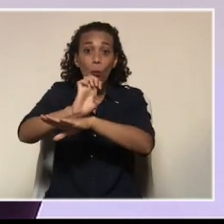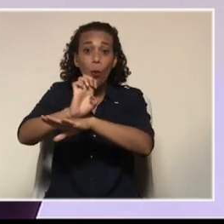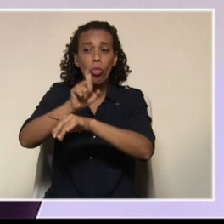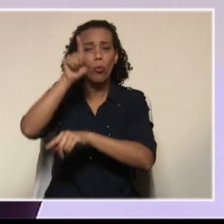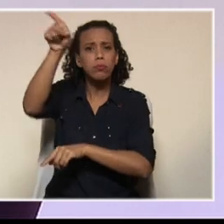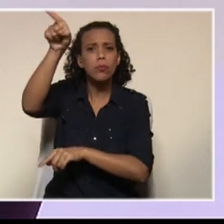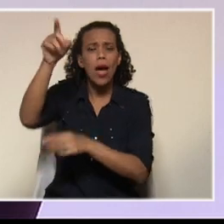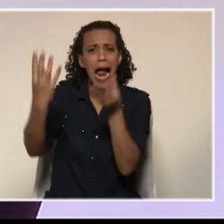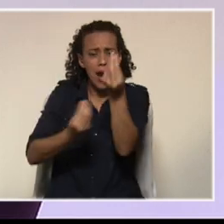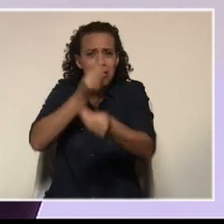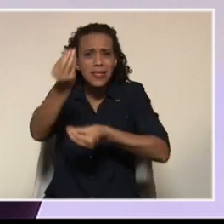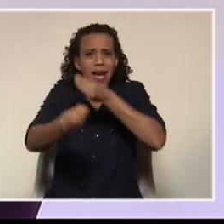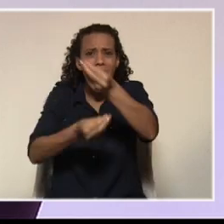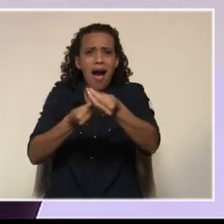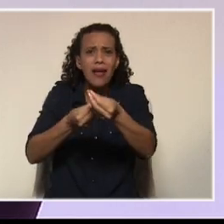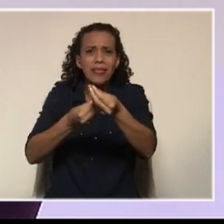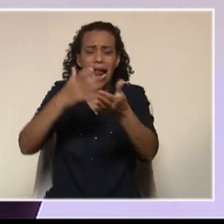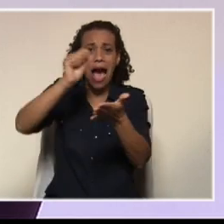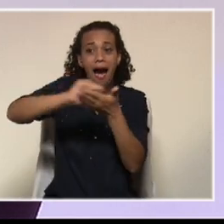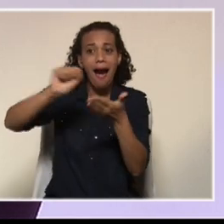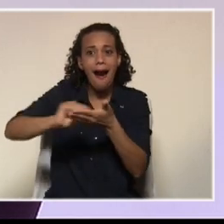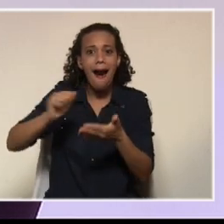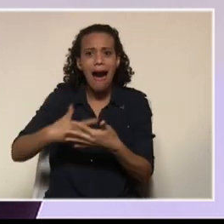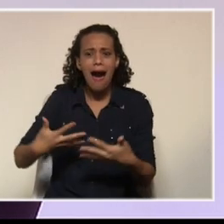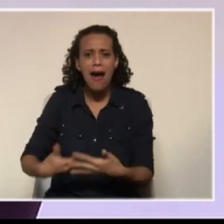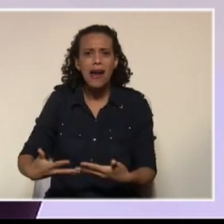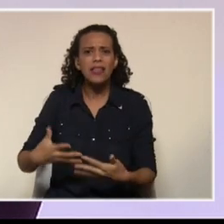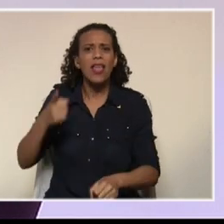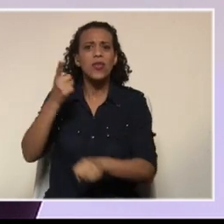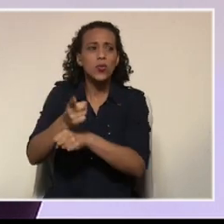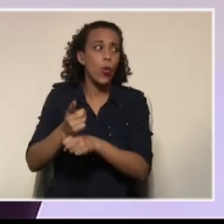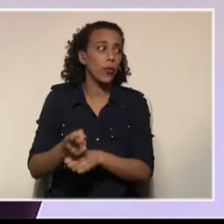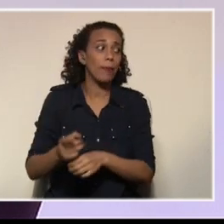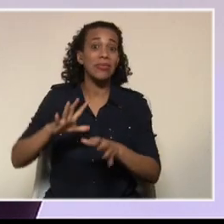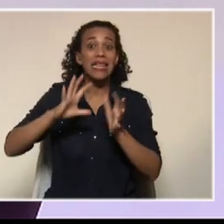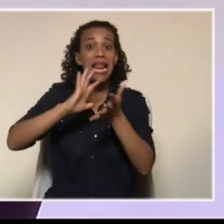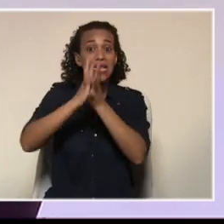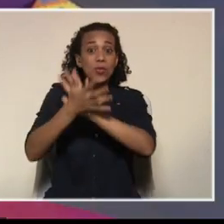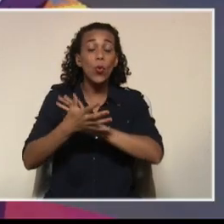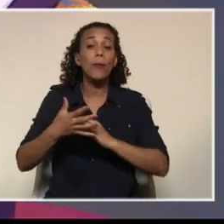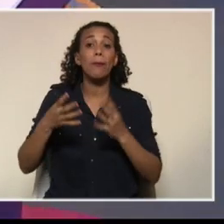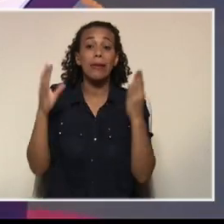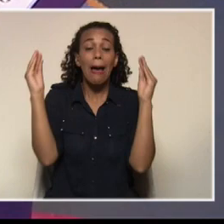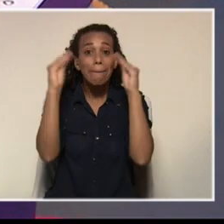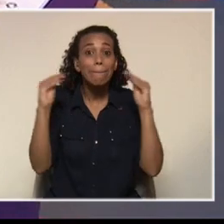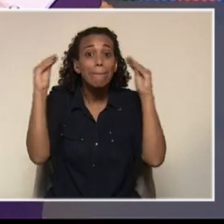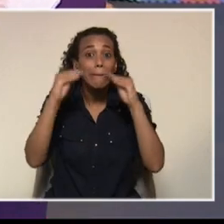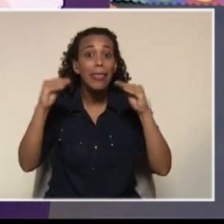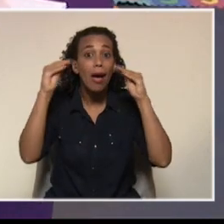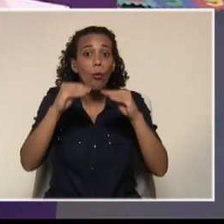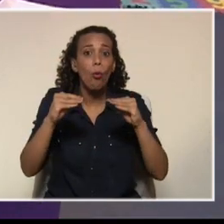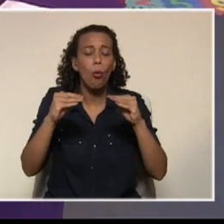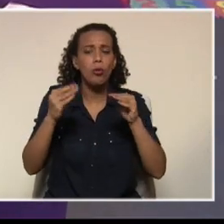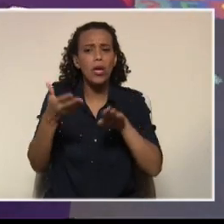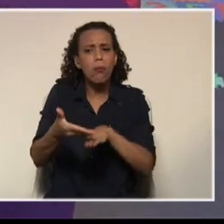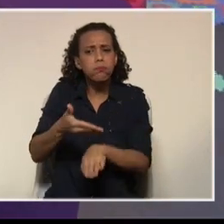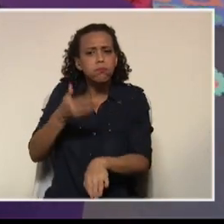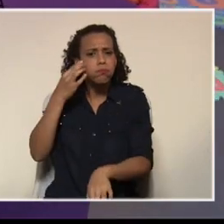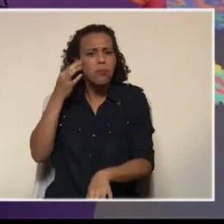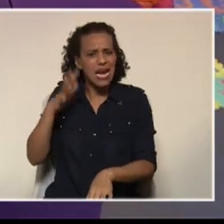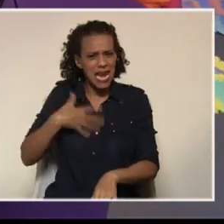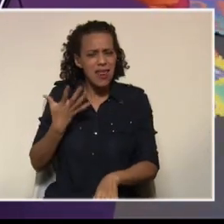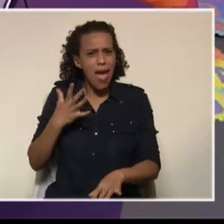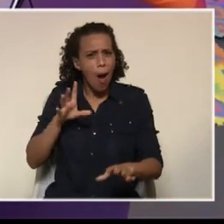estaba realizando la Carta de Jamaica, entonces de una manera pedagógica, de una manera andragógica,